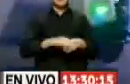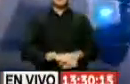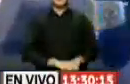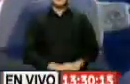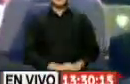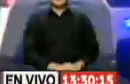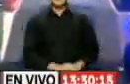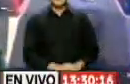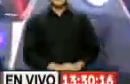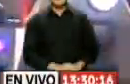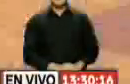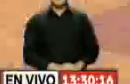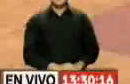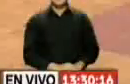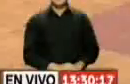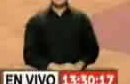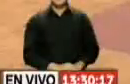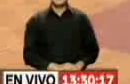Carrillo, Telediario.